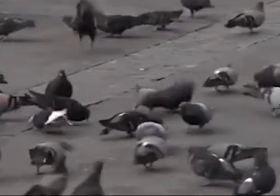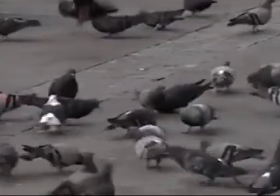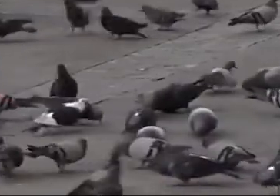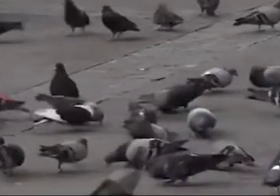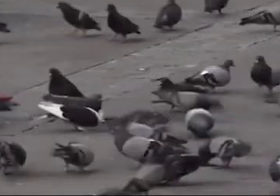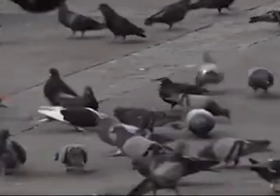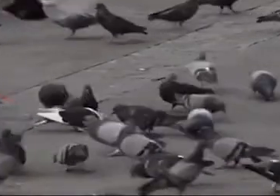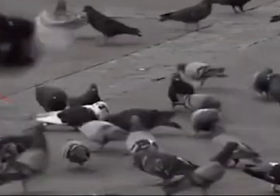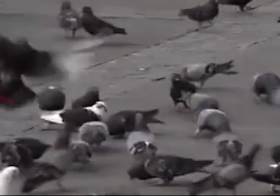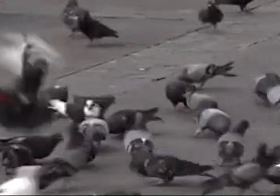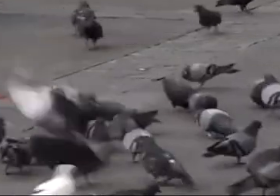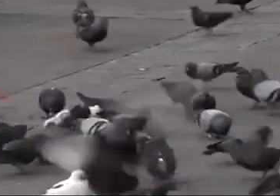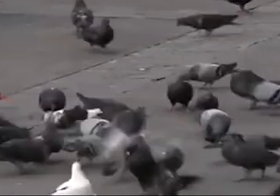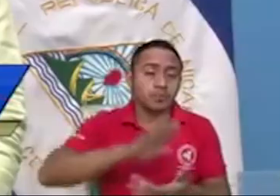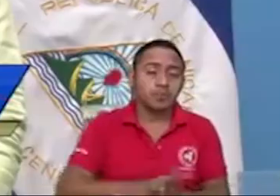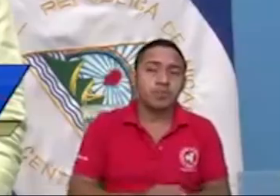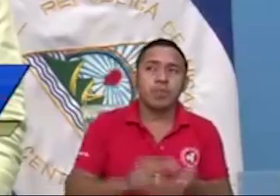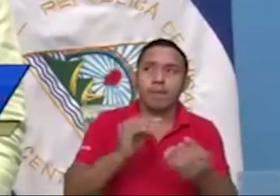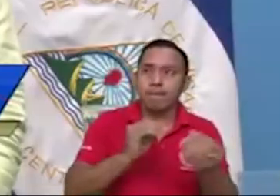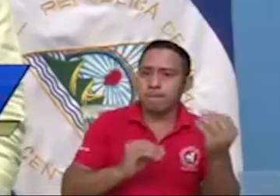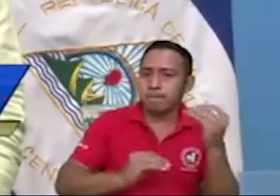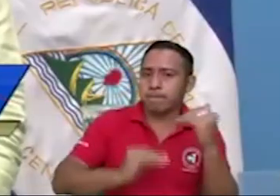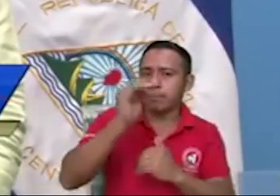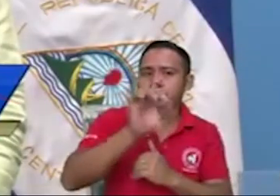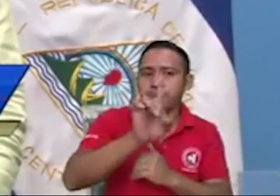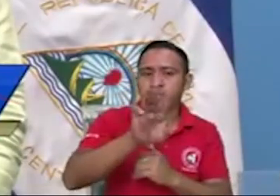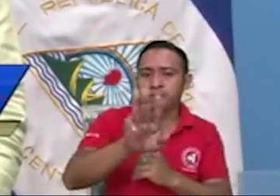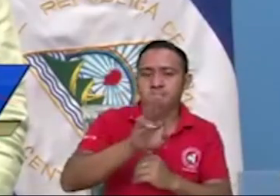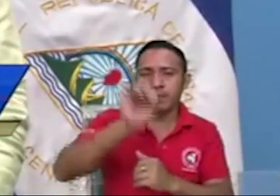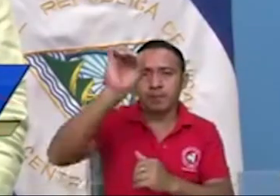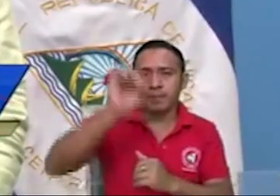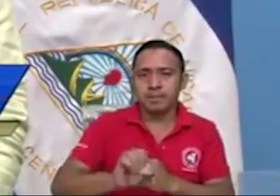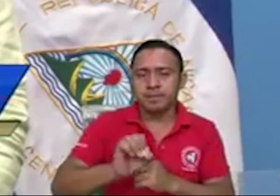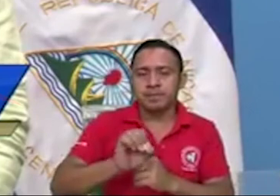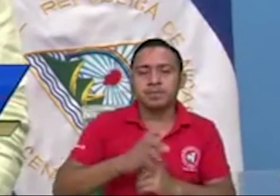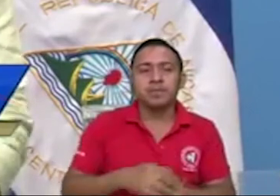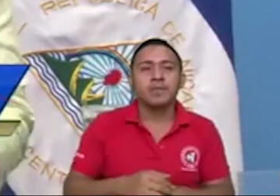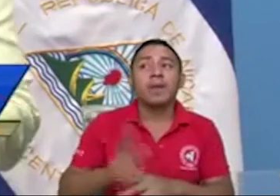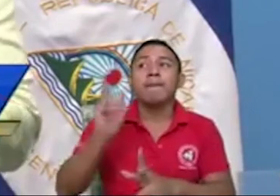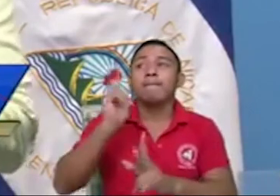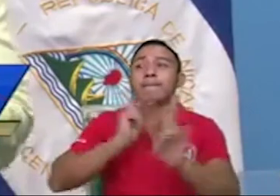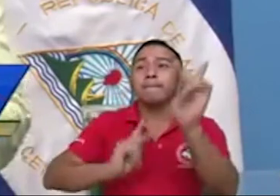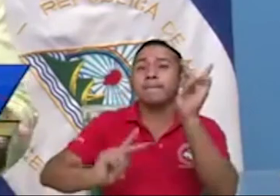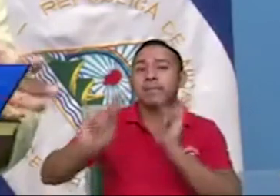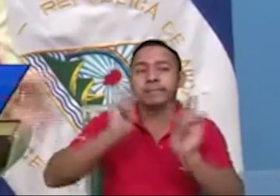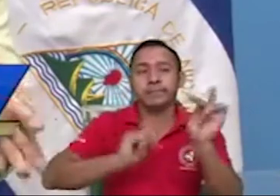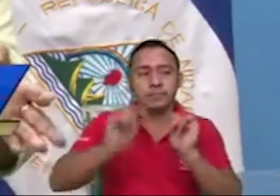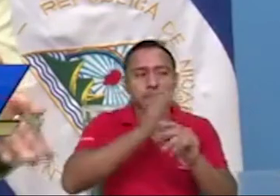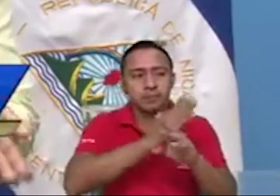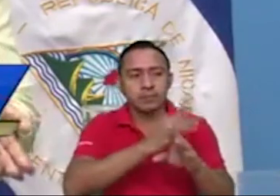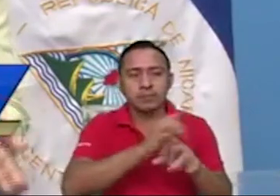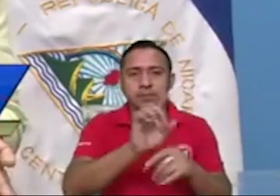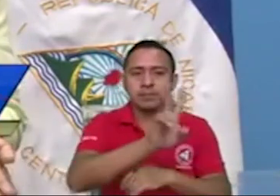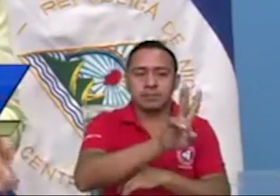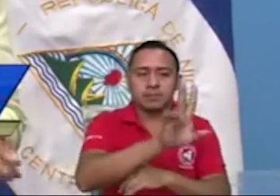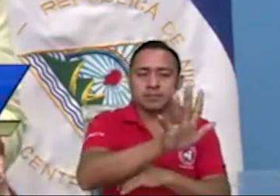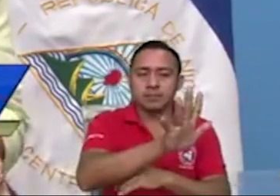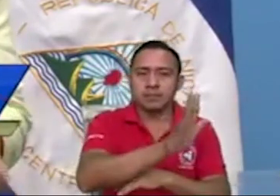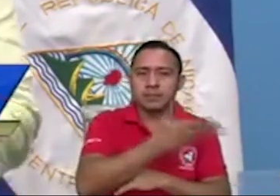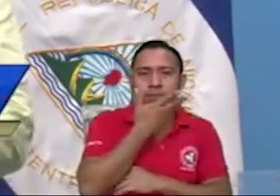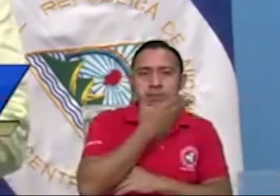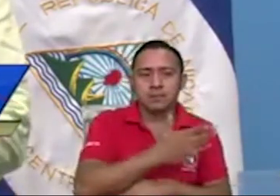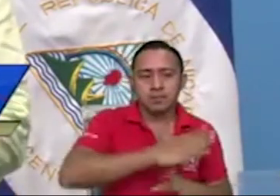en términos de la afluencia en más de un 13% la visita en los centros desde el 25 de